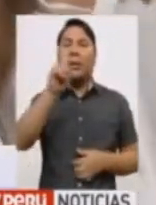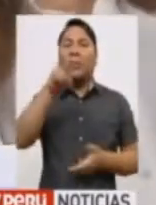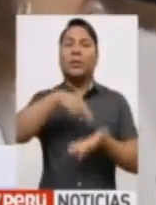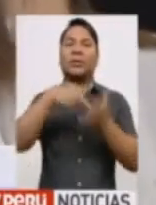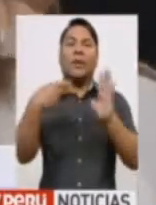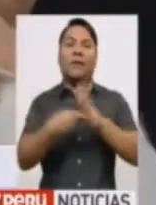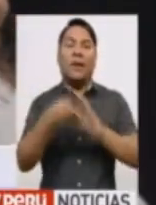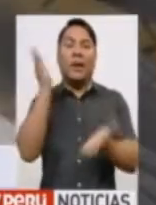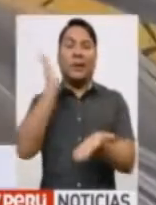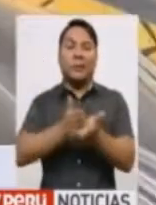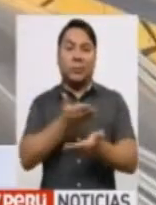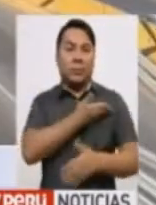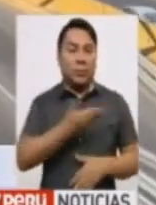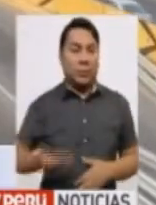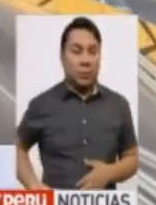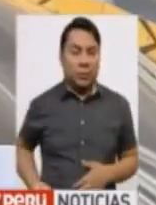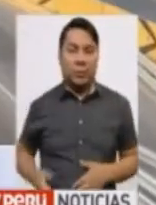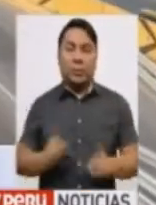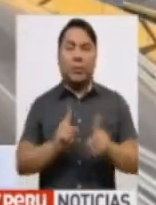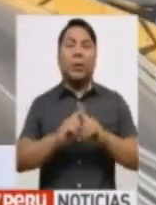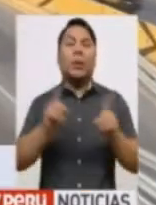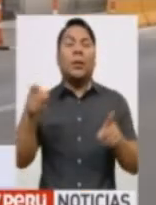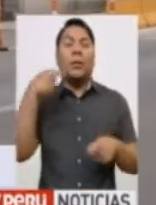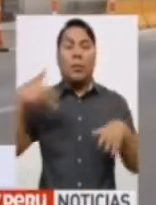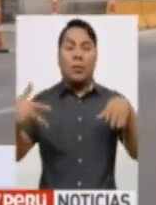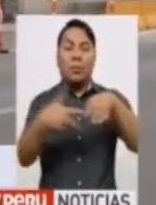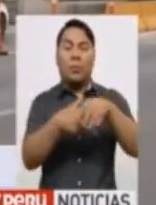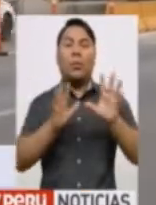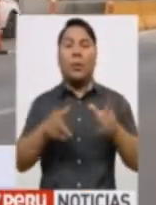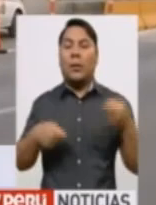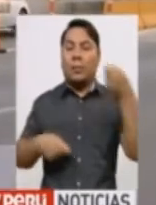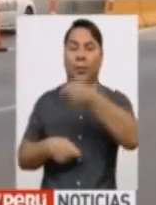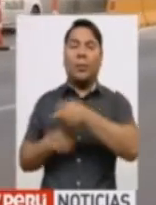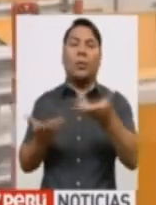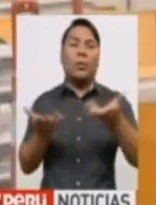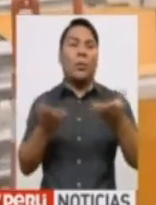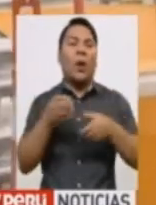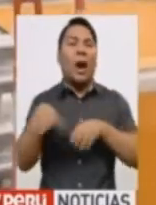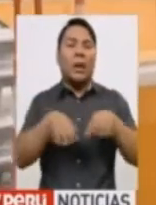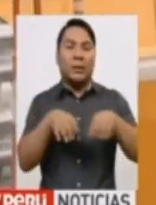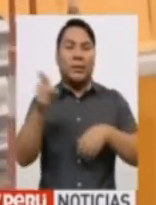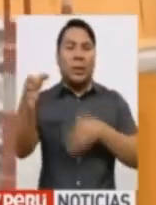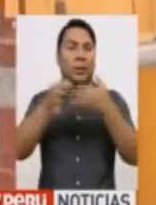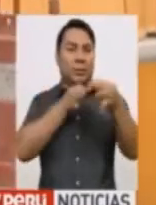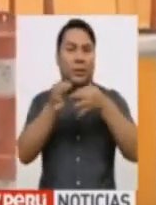sanción para el Estado, pues el cobro de peaje en el sentido sur a norte era irregular.